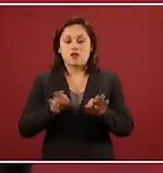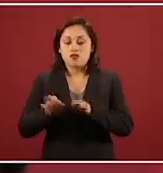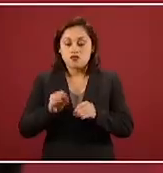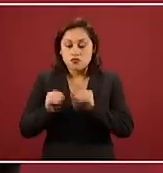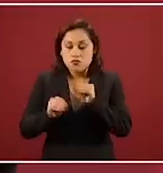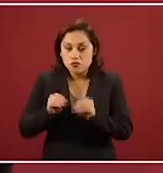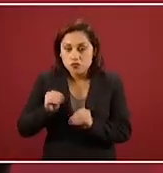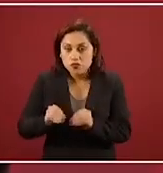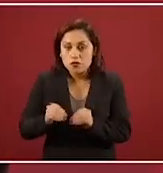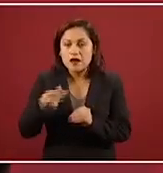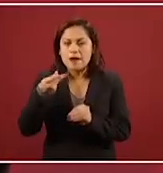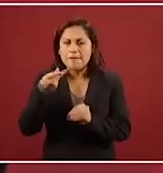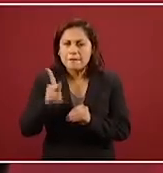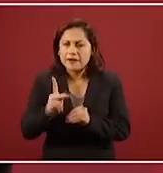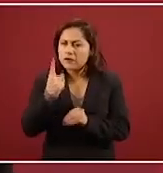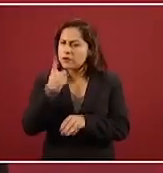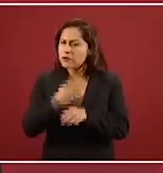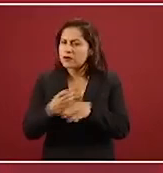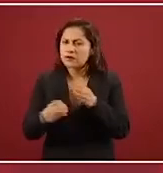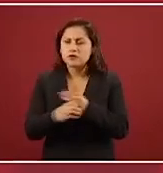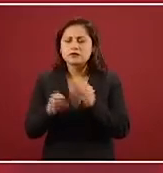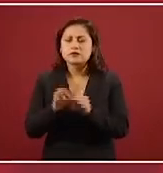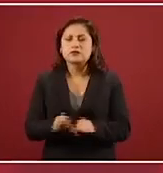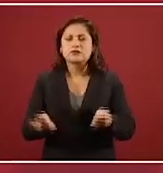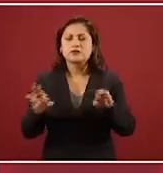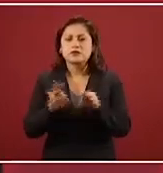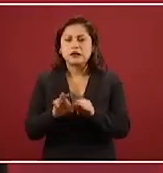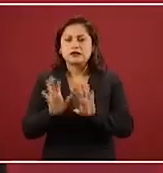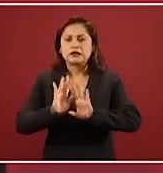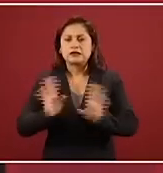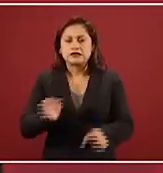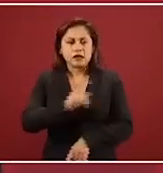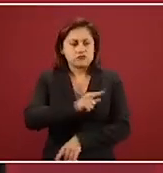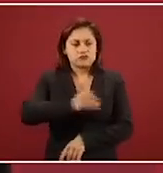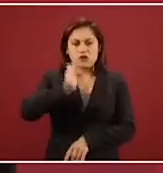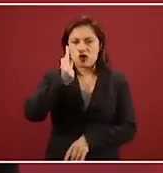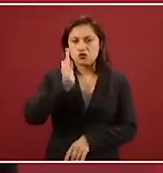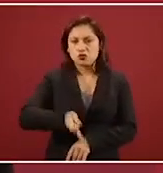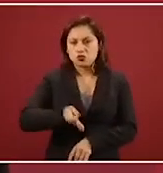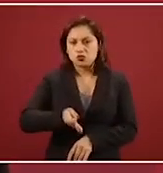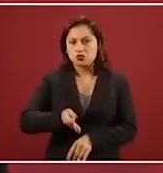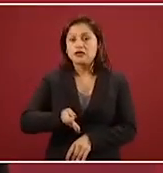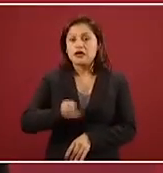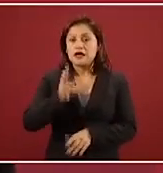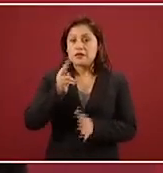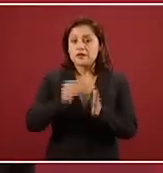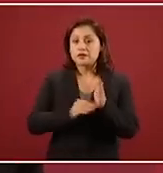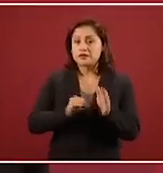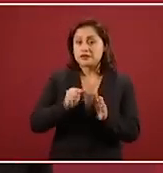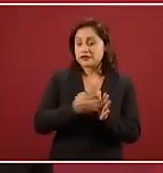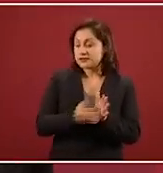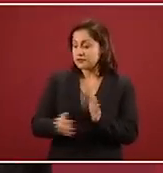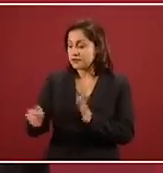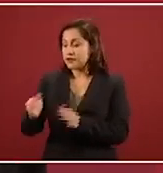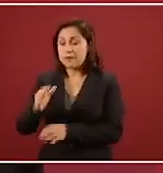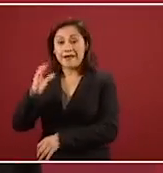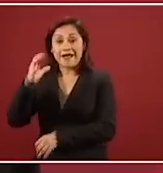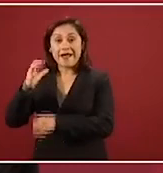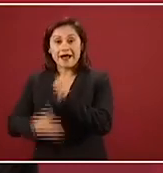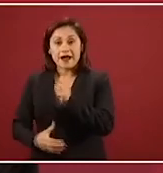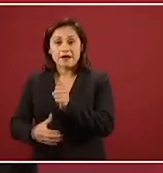con la que se aprueba y cómo pone fin a esta etapa y cierre el año de 19 y cierre el año